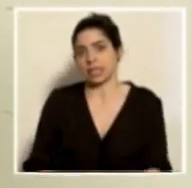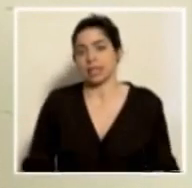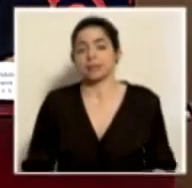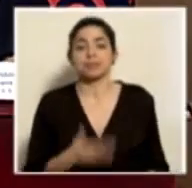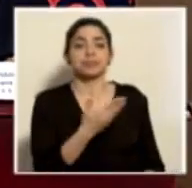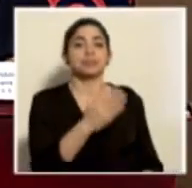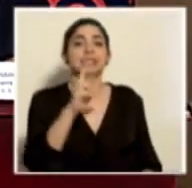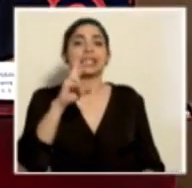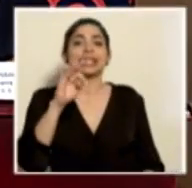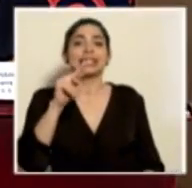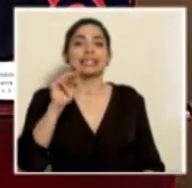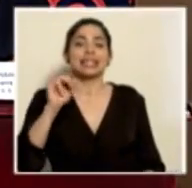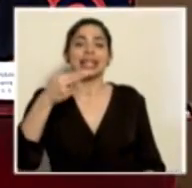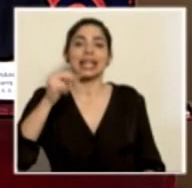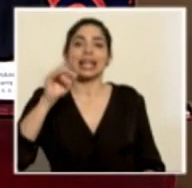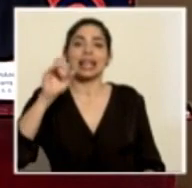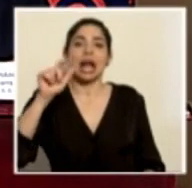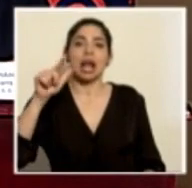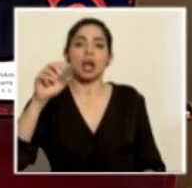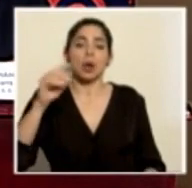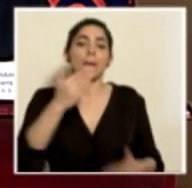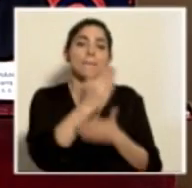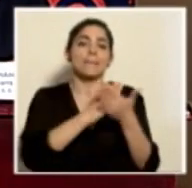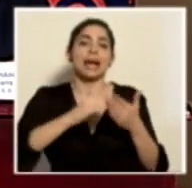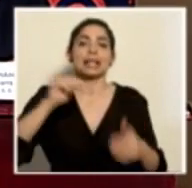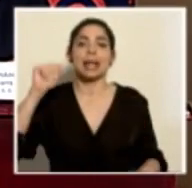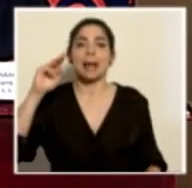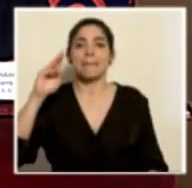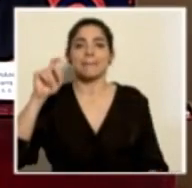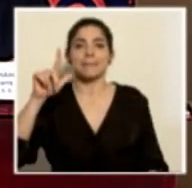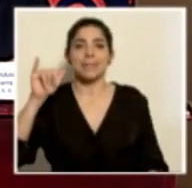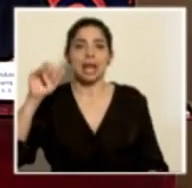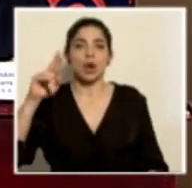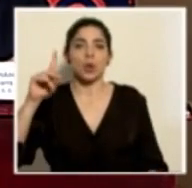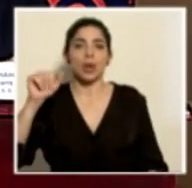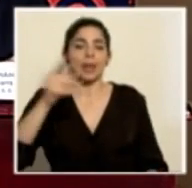de ameliarueda.com, su consulta, por favor.